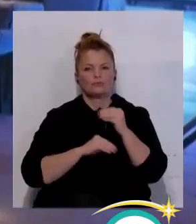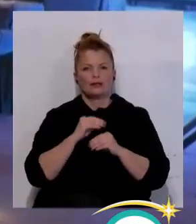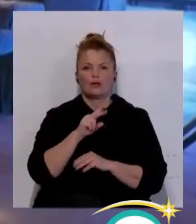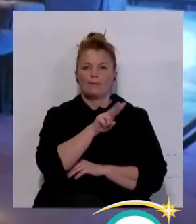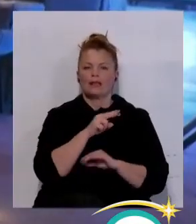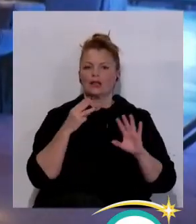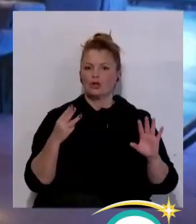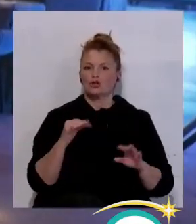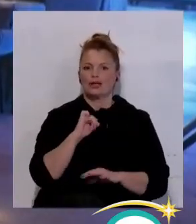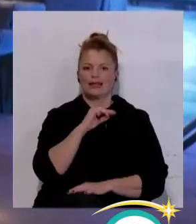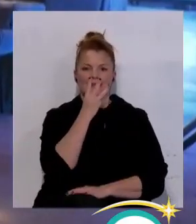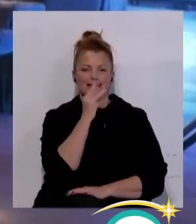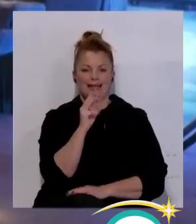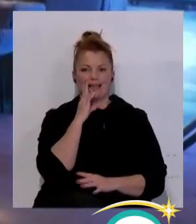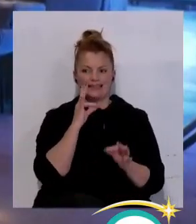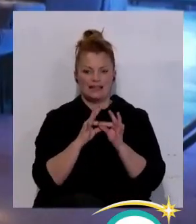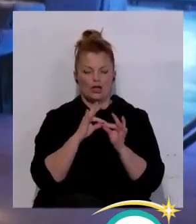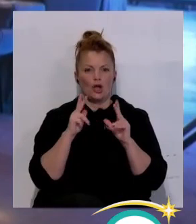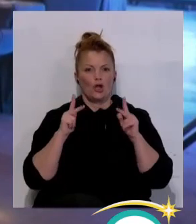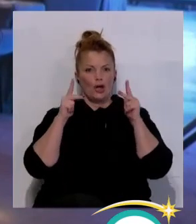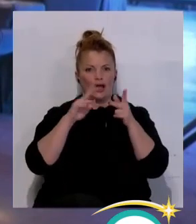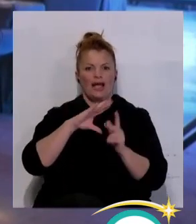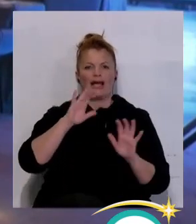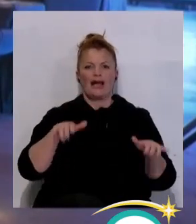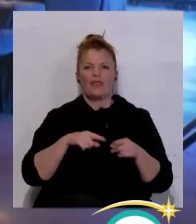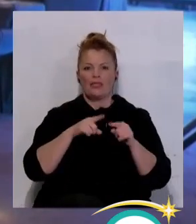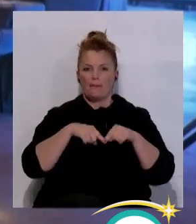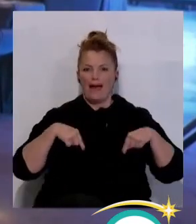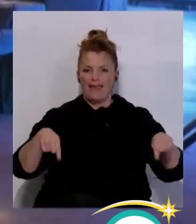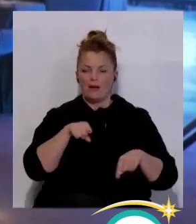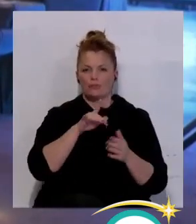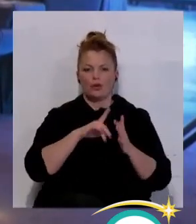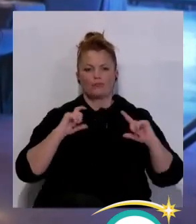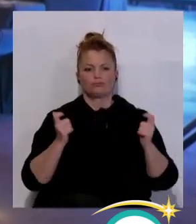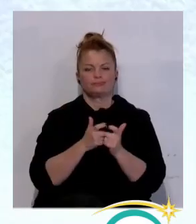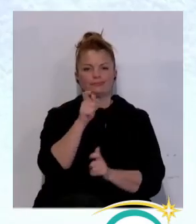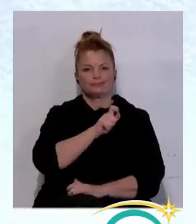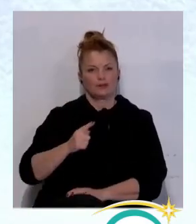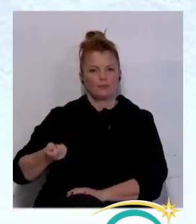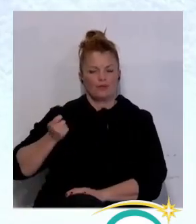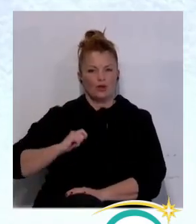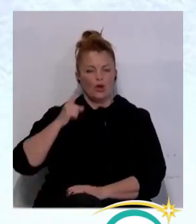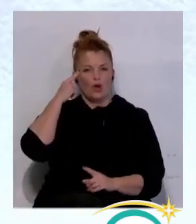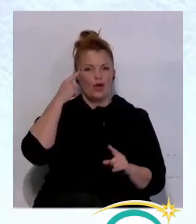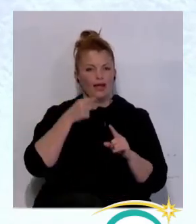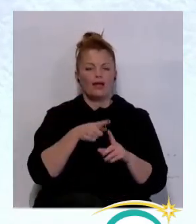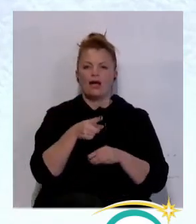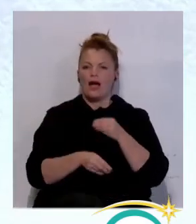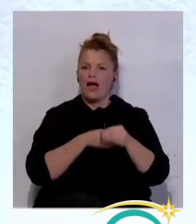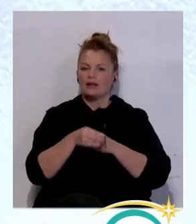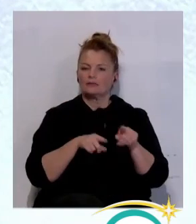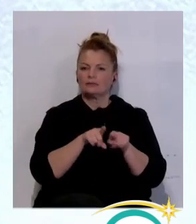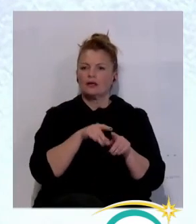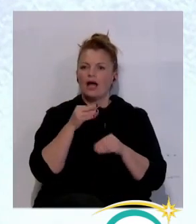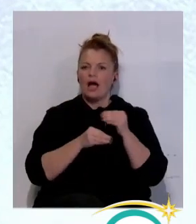el 28 y el 30 de septiembre en el Hotel Cádiz Bahía. Una reunión profesional que entre sus objetivos se ha marcado